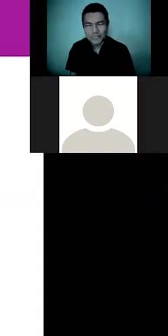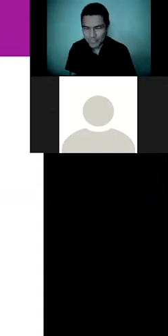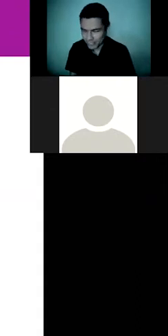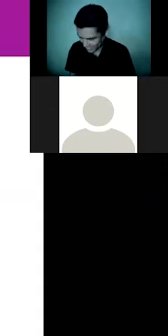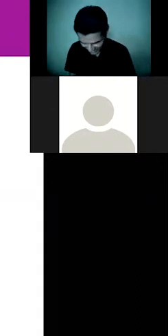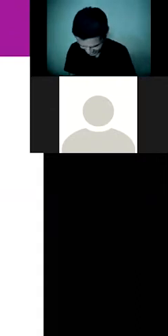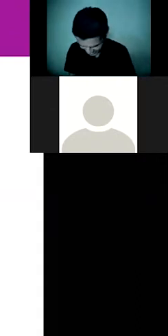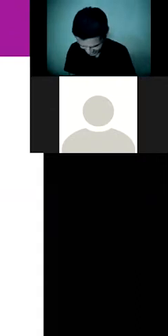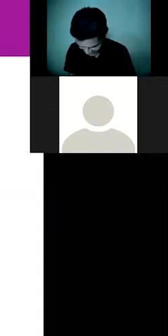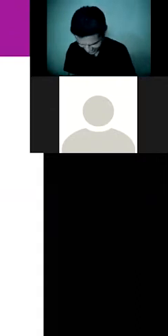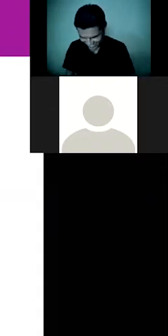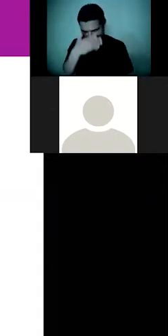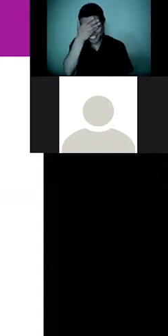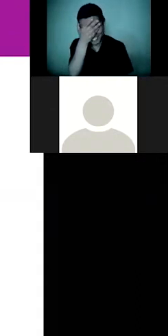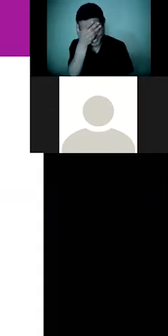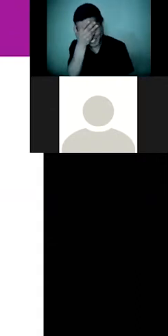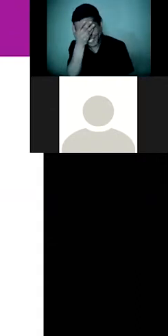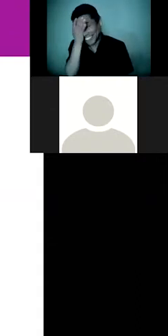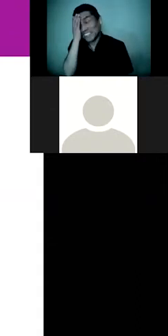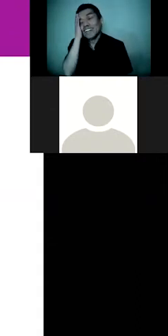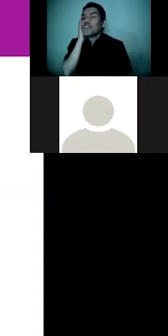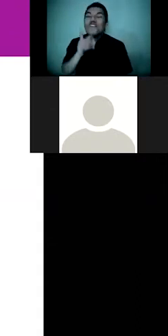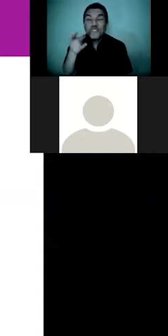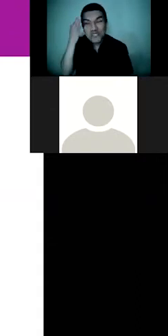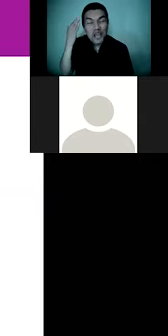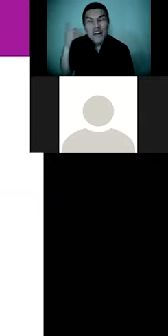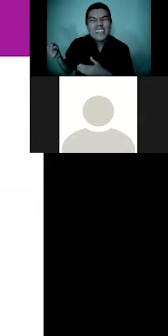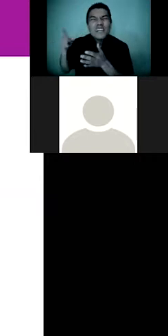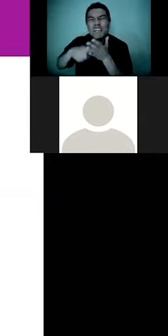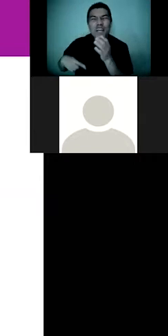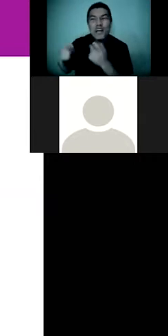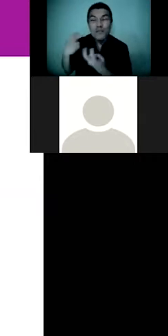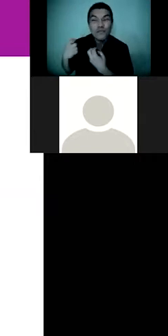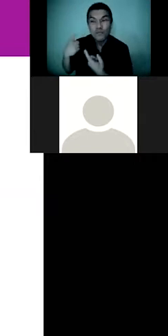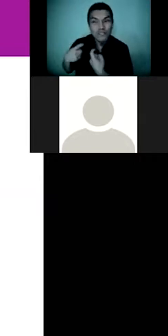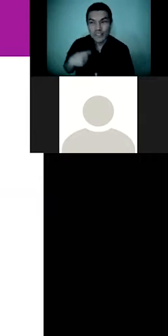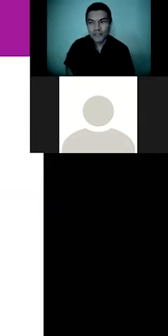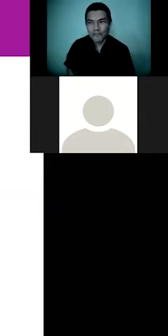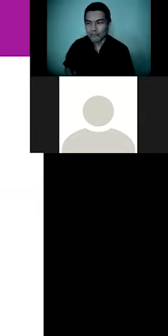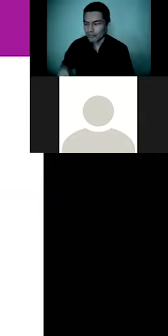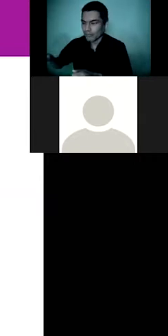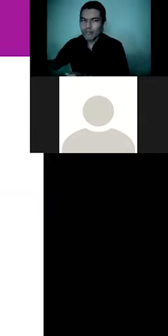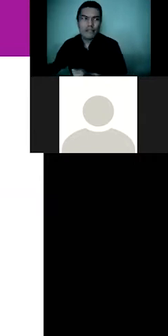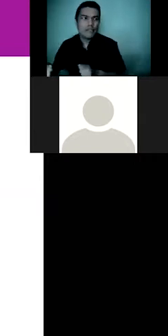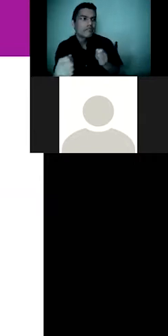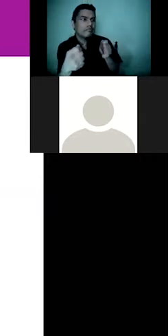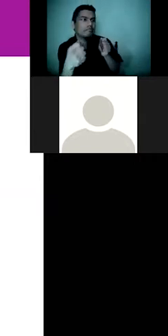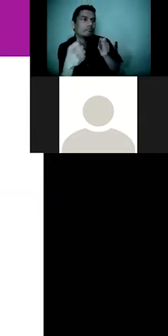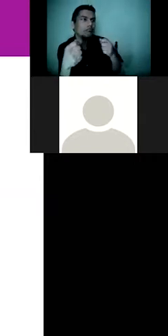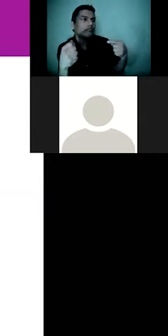entro y la psicóloga, ay Dios mío, no, esto no puede ser posible, no sé. ¿Psicóloga quién era? ¿Qué me